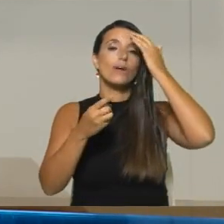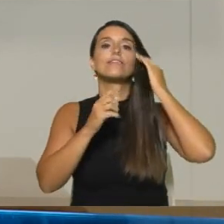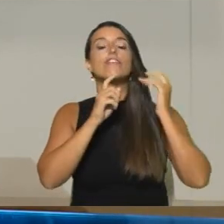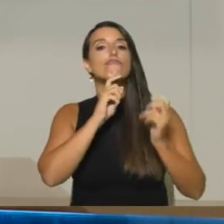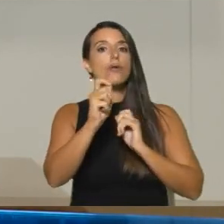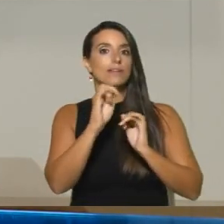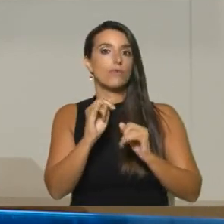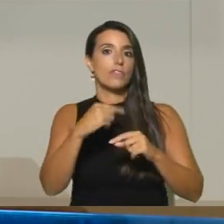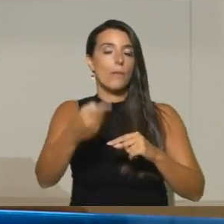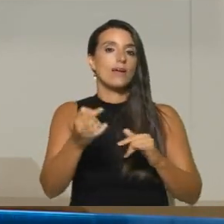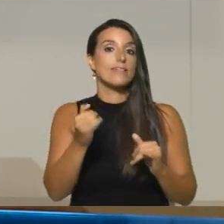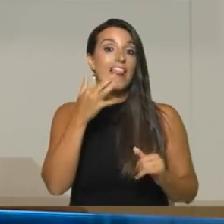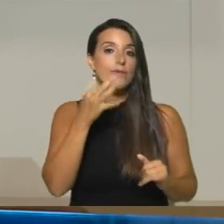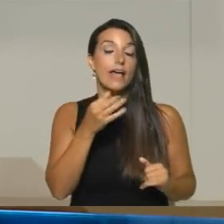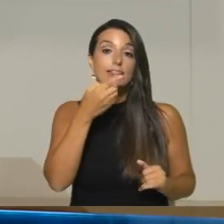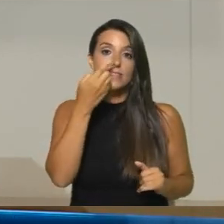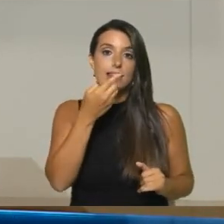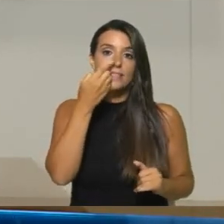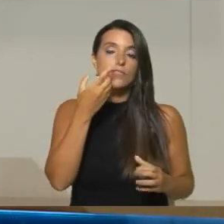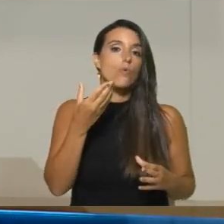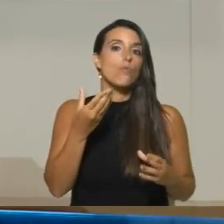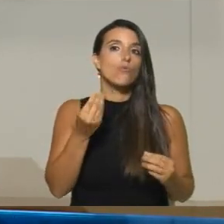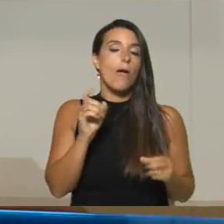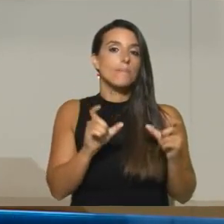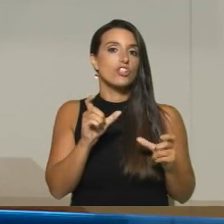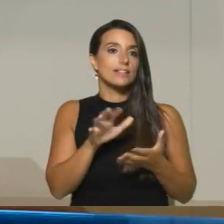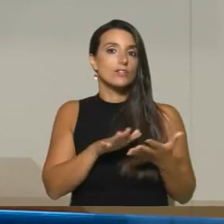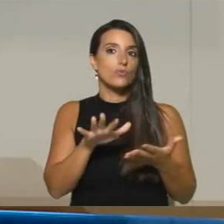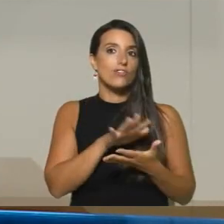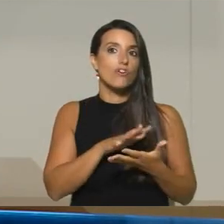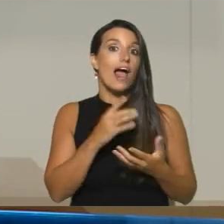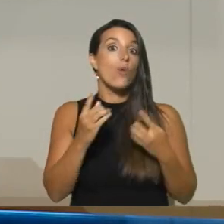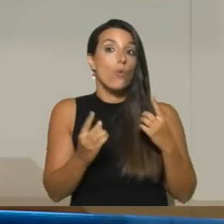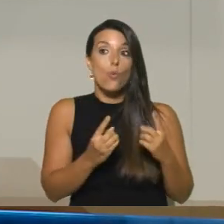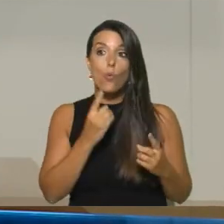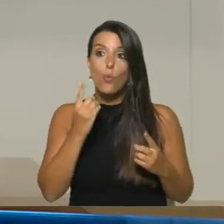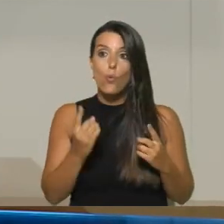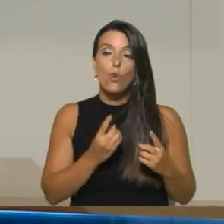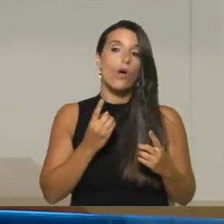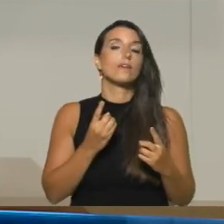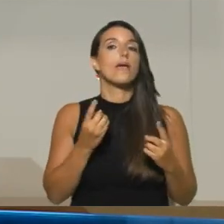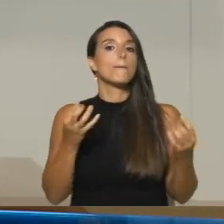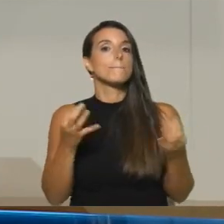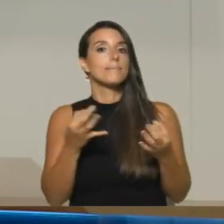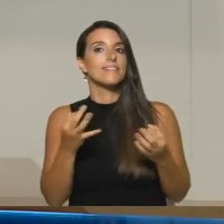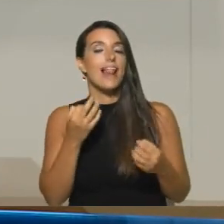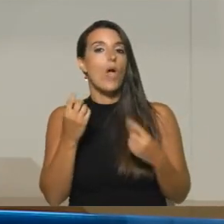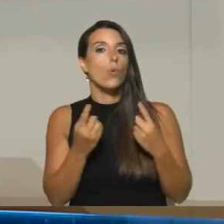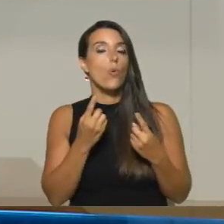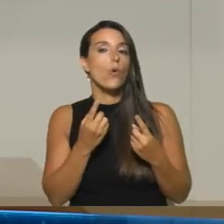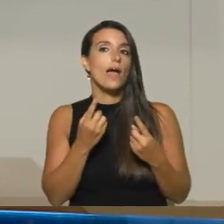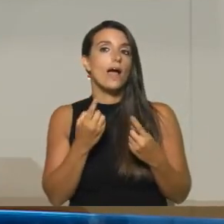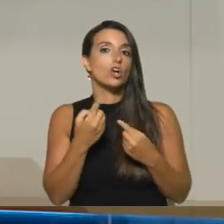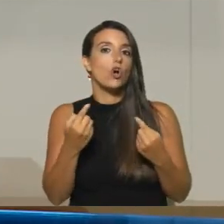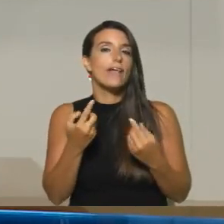del informativo realmente Está interesante muchos protagonistas aquellos hechos algunos varios entrevistados especialmente algunas grabaciones